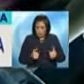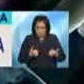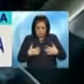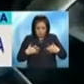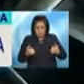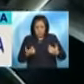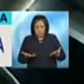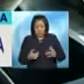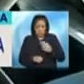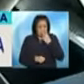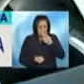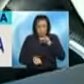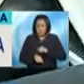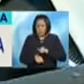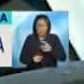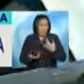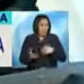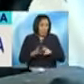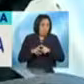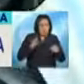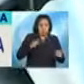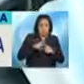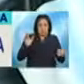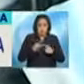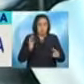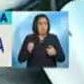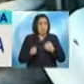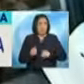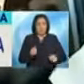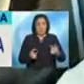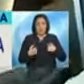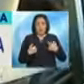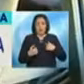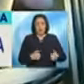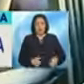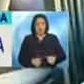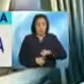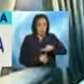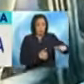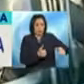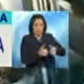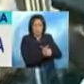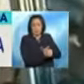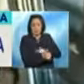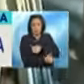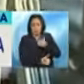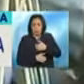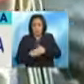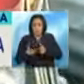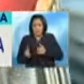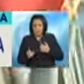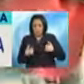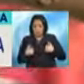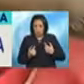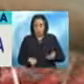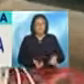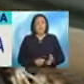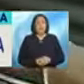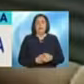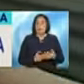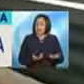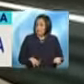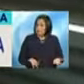que veo piedras. Señor. Al toque ya escapó, dice mis hijitos, porque yo vivía atrás, en el cuarto de atrás.